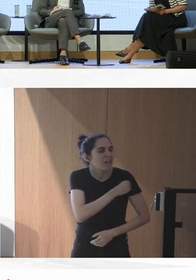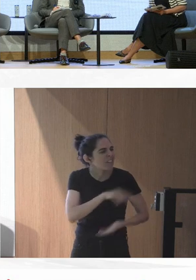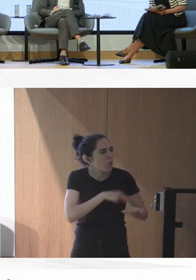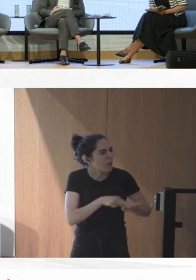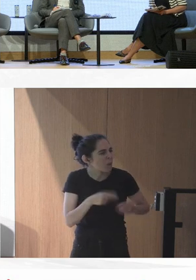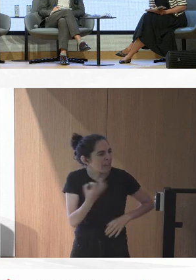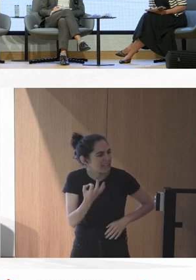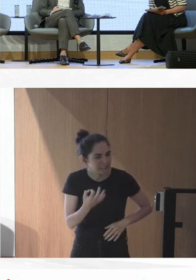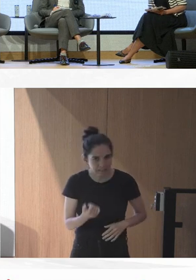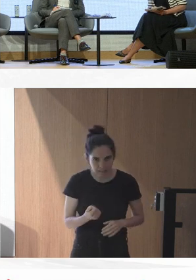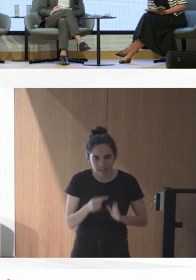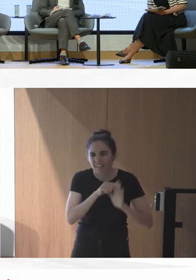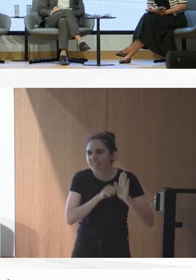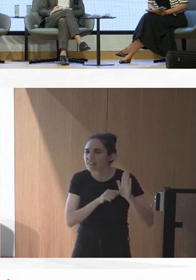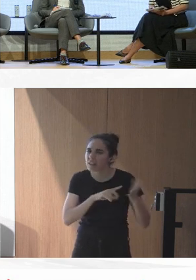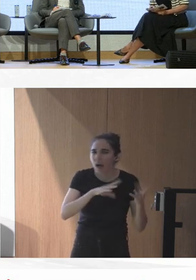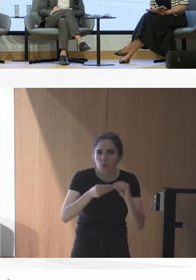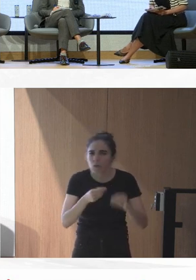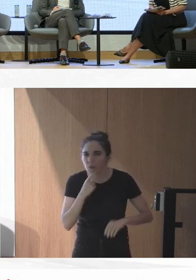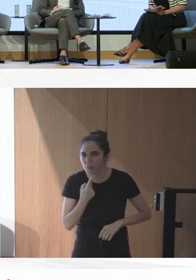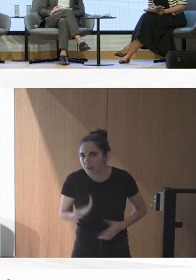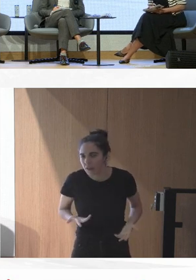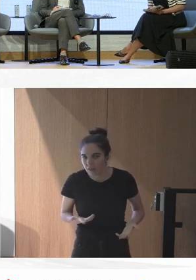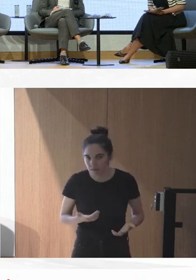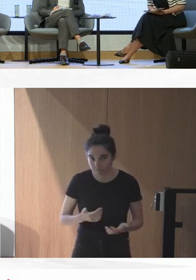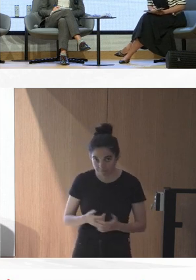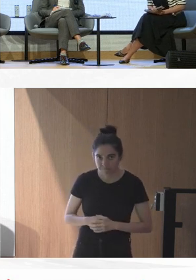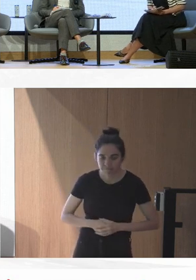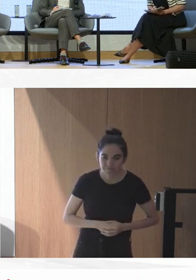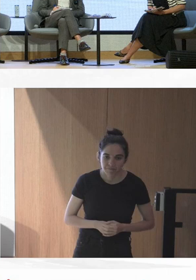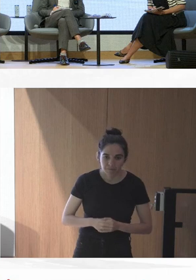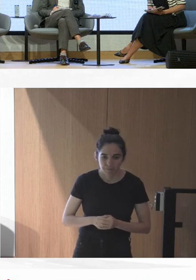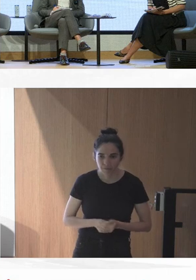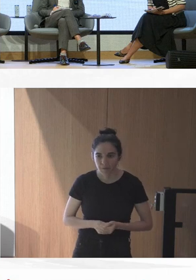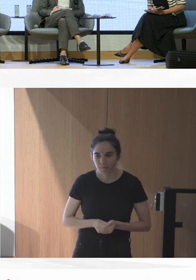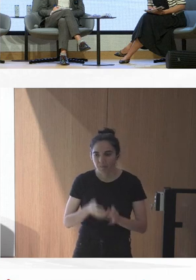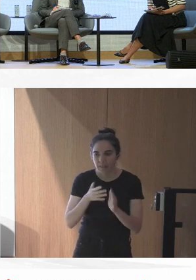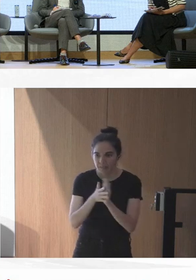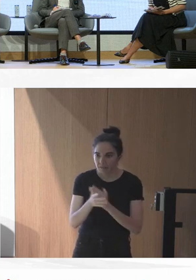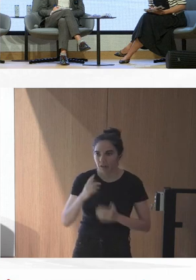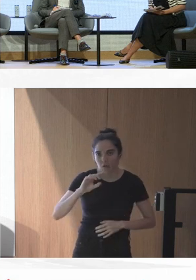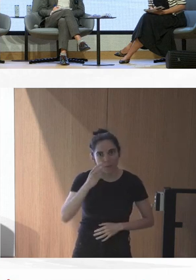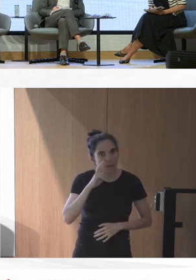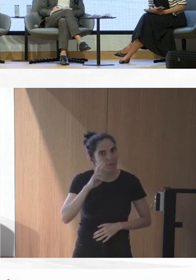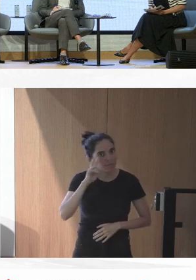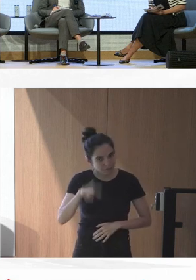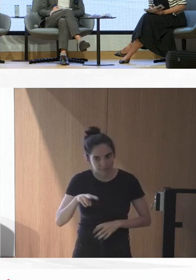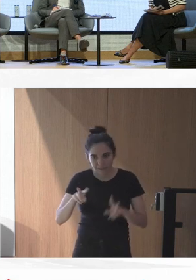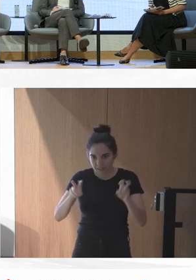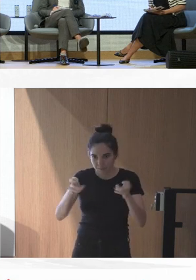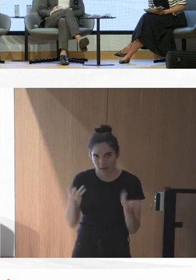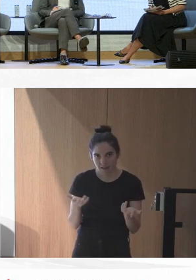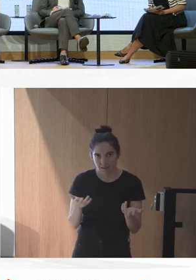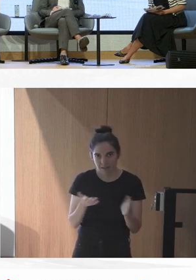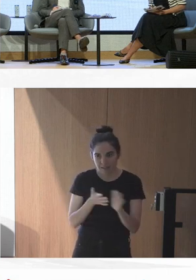se plantean los ajustes de procedimiento, ¿no? Entonces, creo que en primer lugar hay que reconocer eso, ¿no? Es decir, la falta